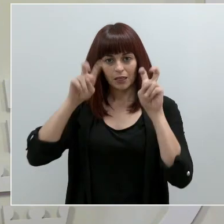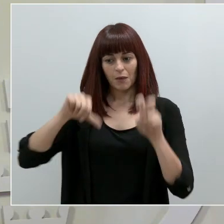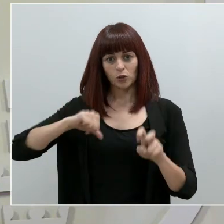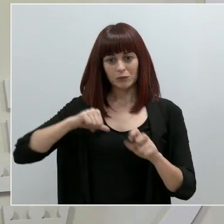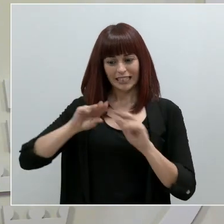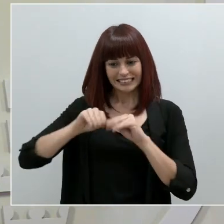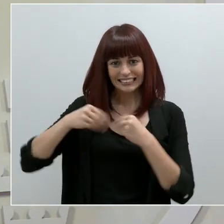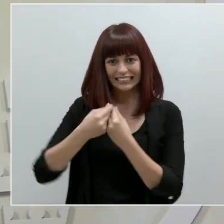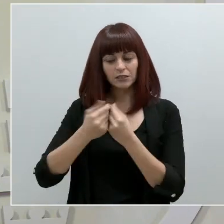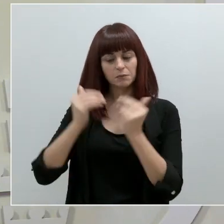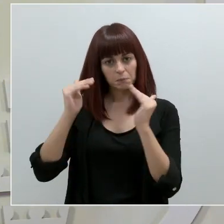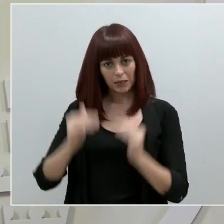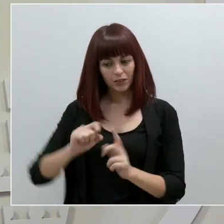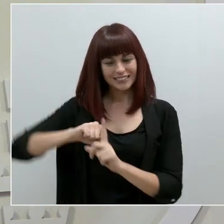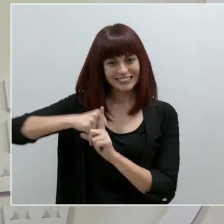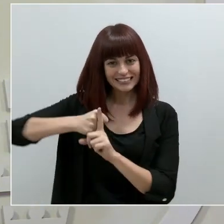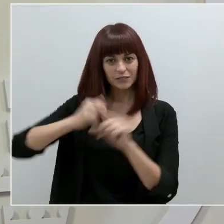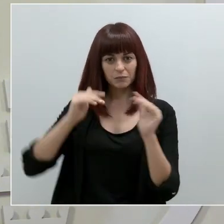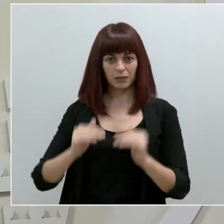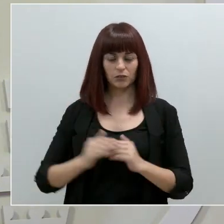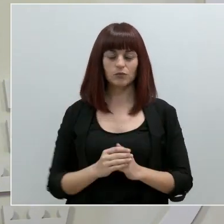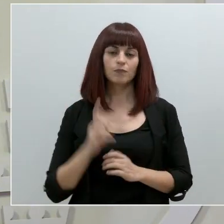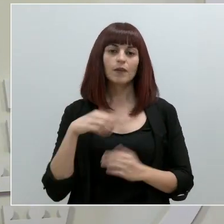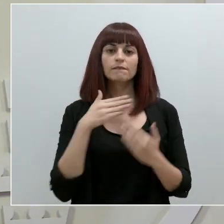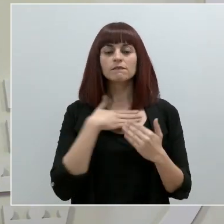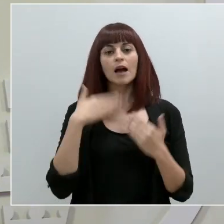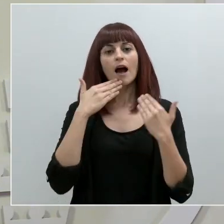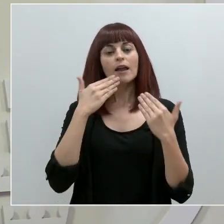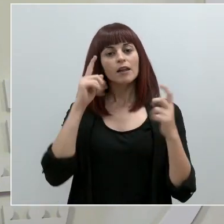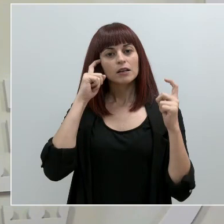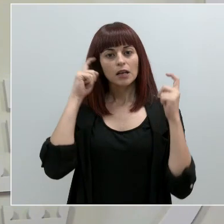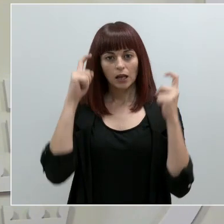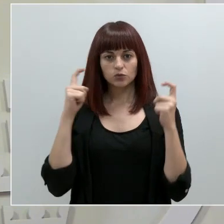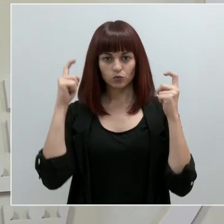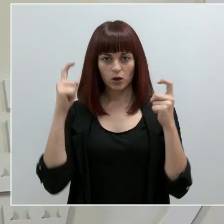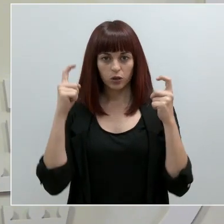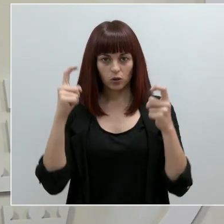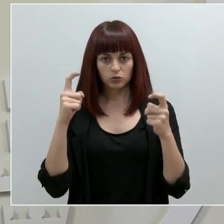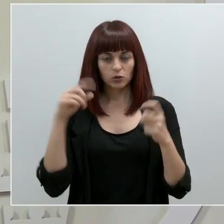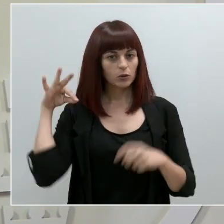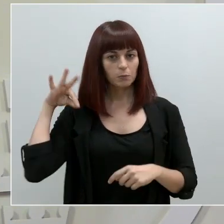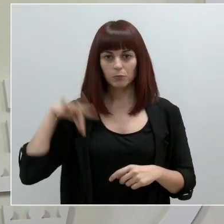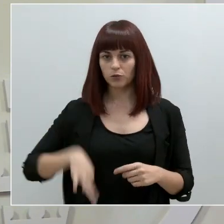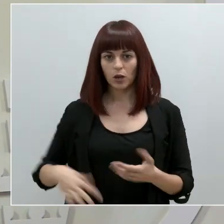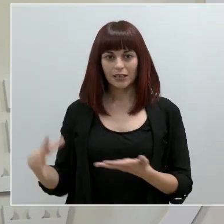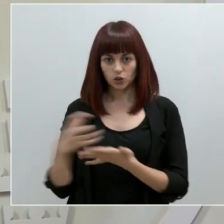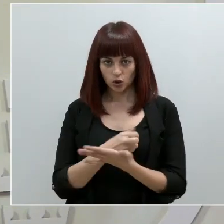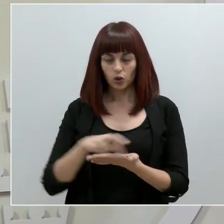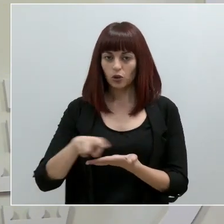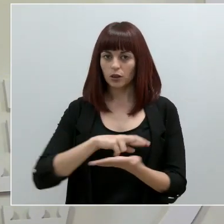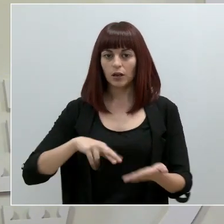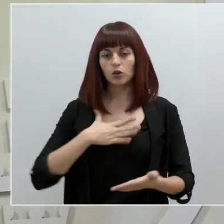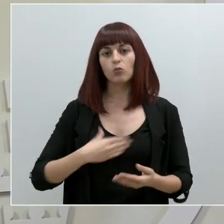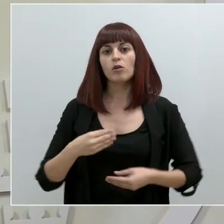asistencial. Queremos además agradecer el esfuerzo que están haciendo todos los profesionales de la región de